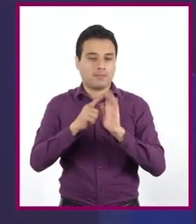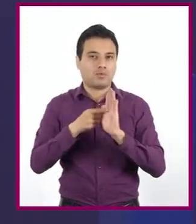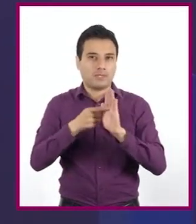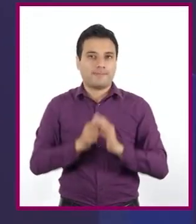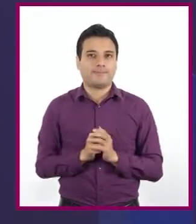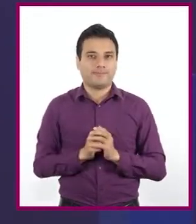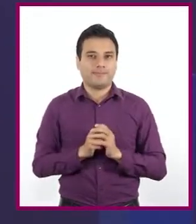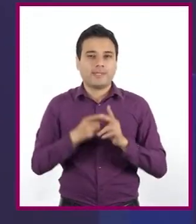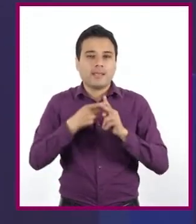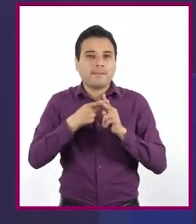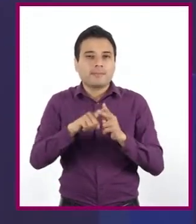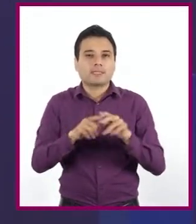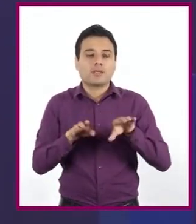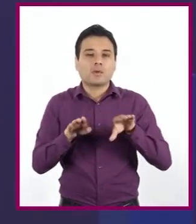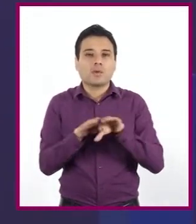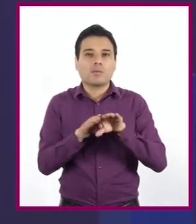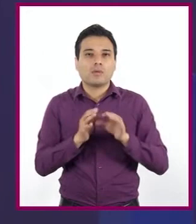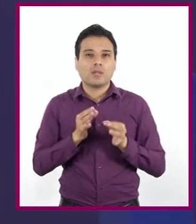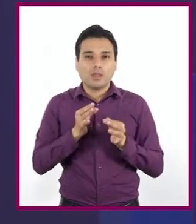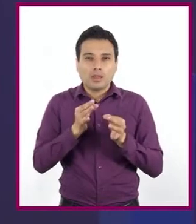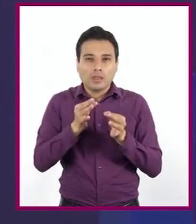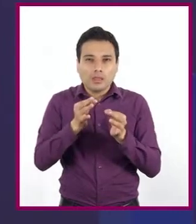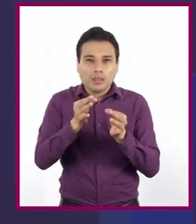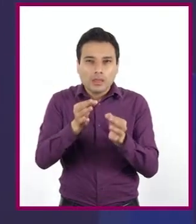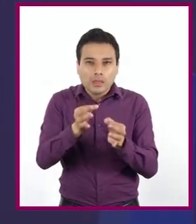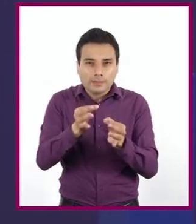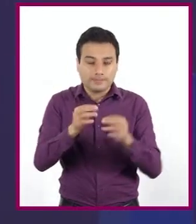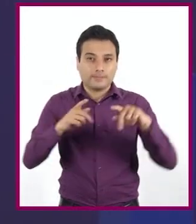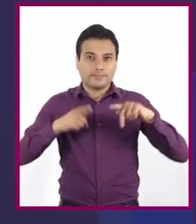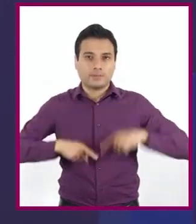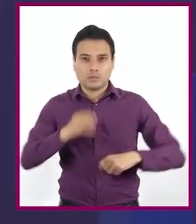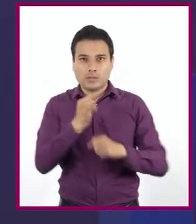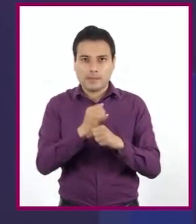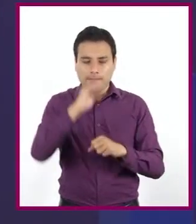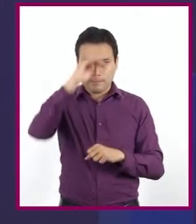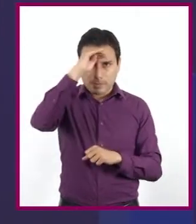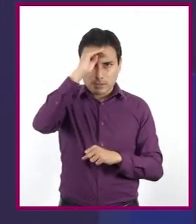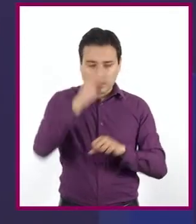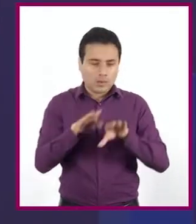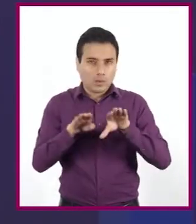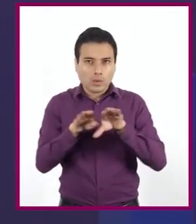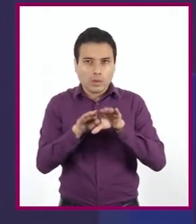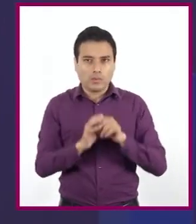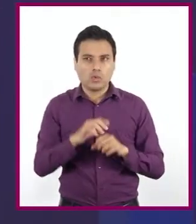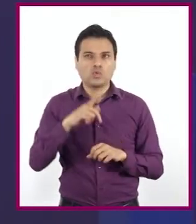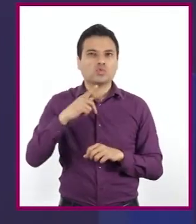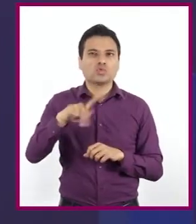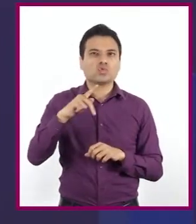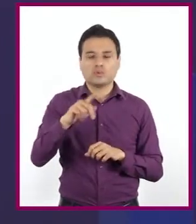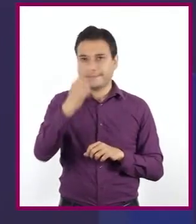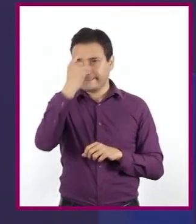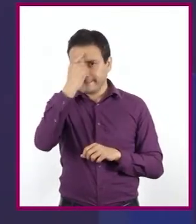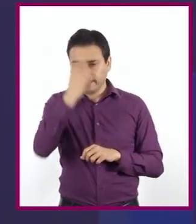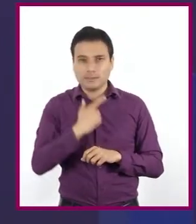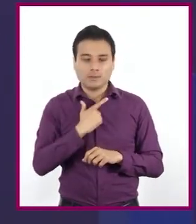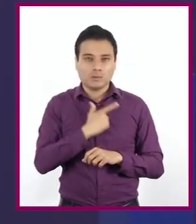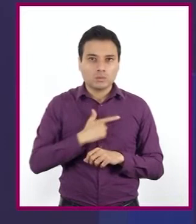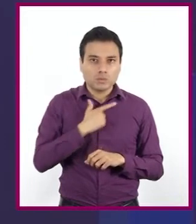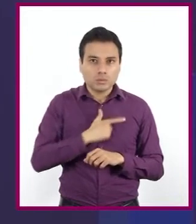los primeros acercamientos a la manera de pensar de los personajes, sus obsesiones, sus